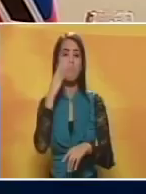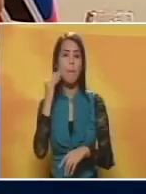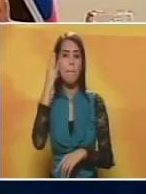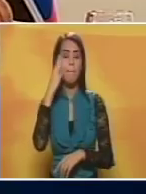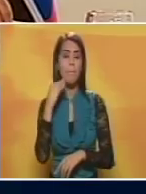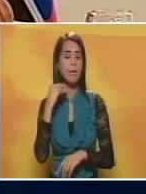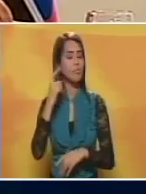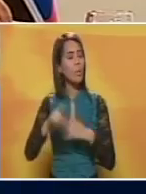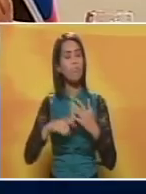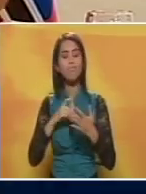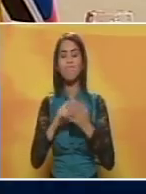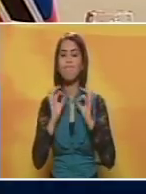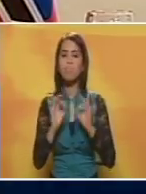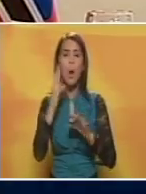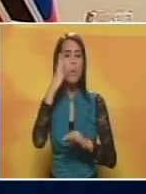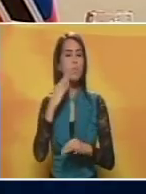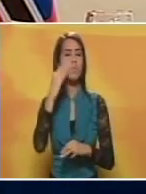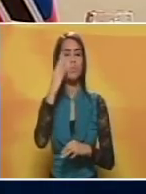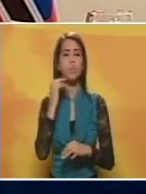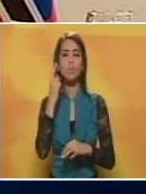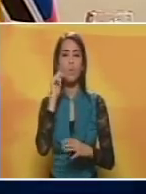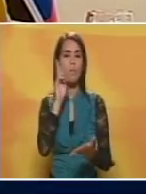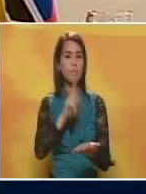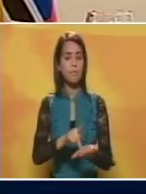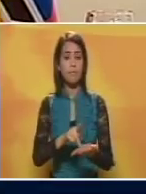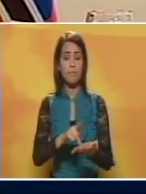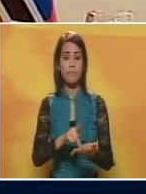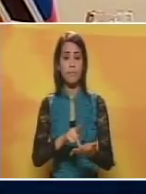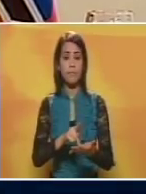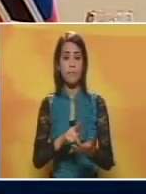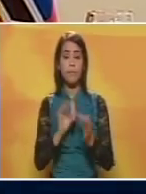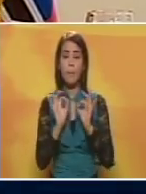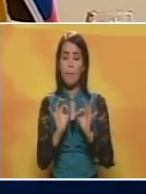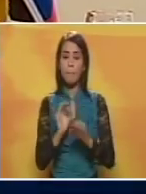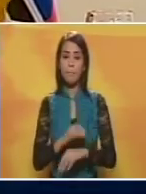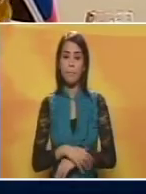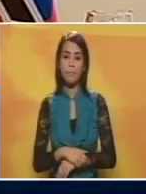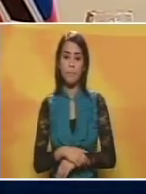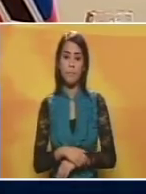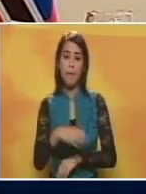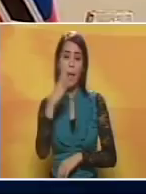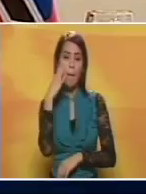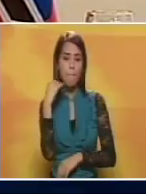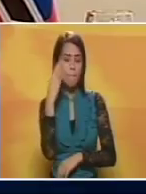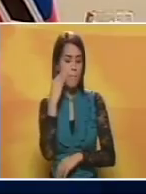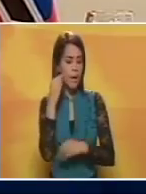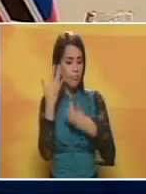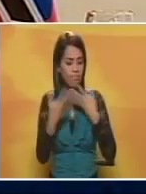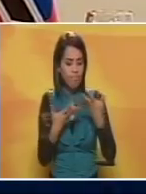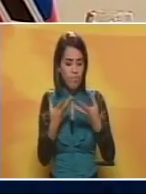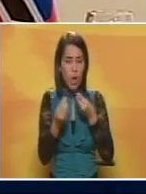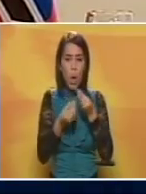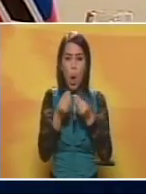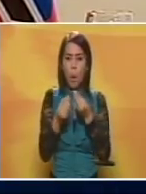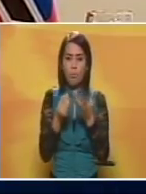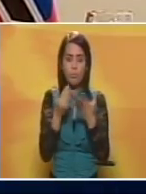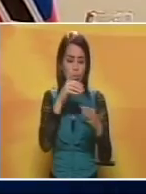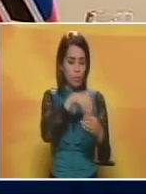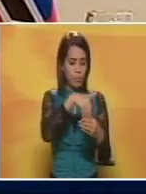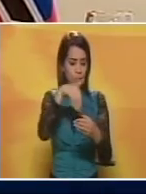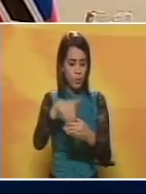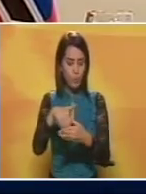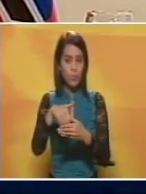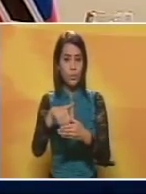experiencia total de atravesar la herradura, experimentar el